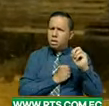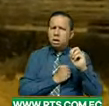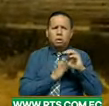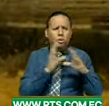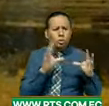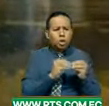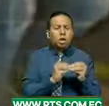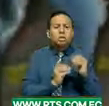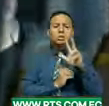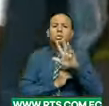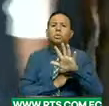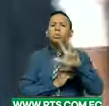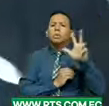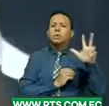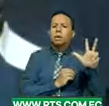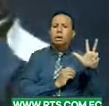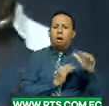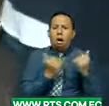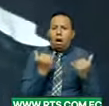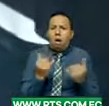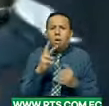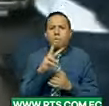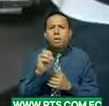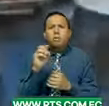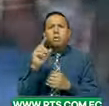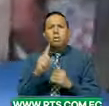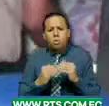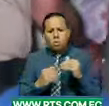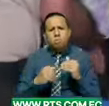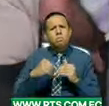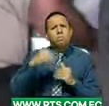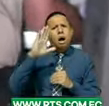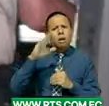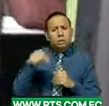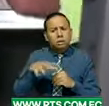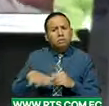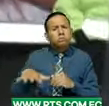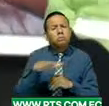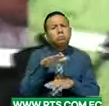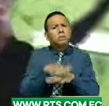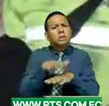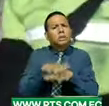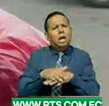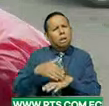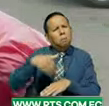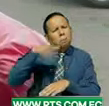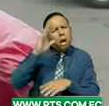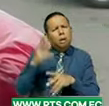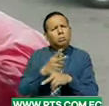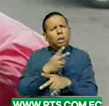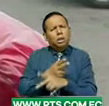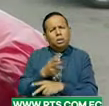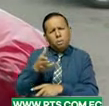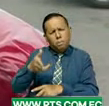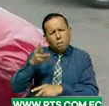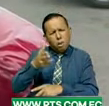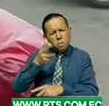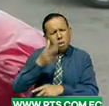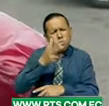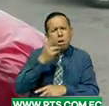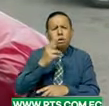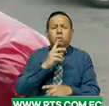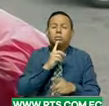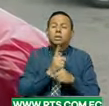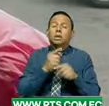de 35 hechos violentos, siendo Machala el cantón que más aporta a las estadísticas. Sí, la mayoría de